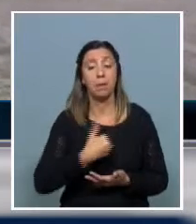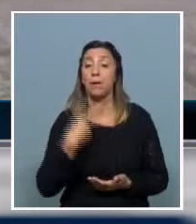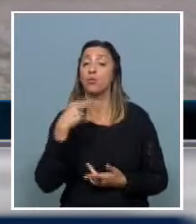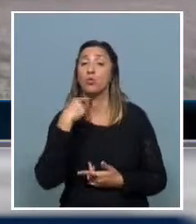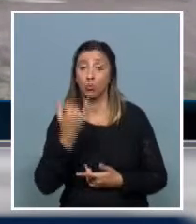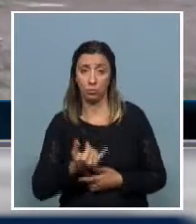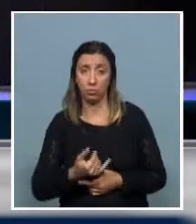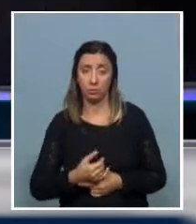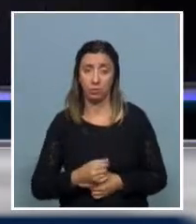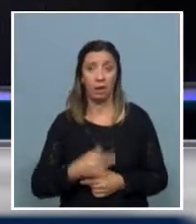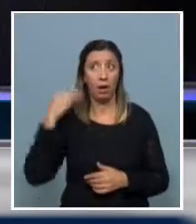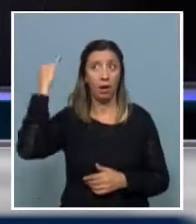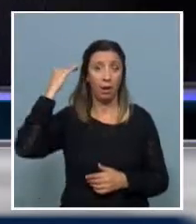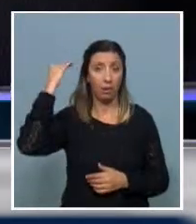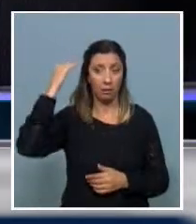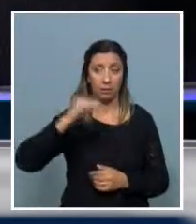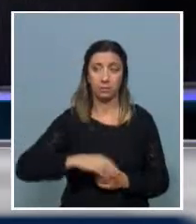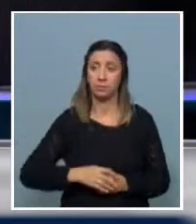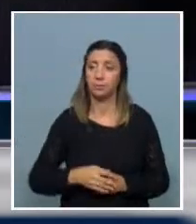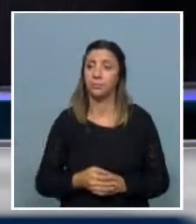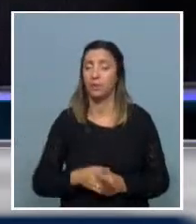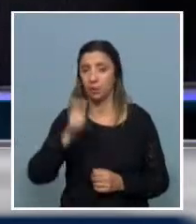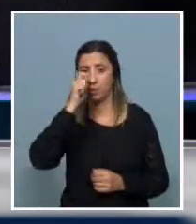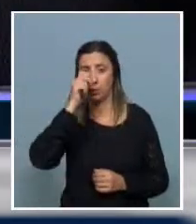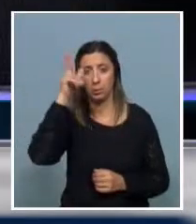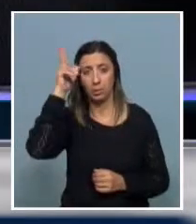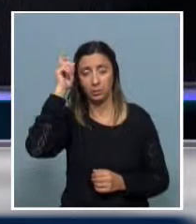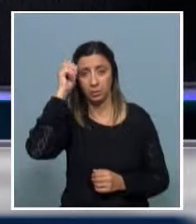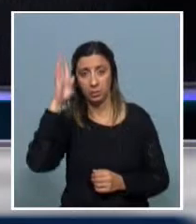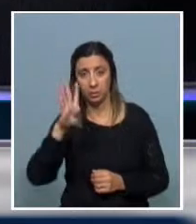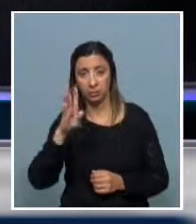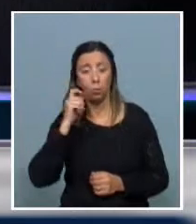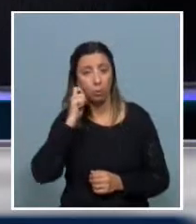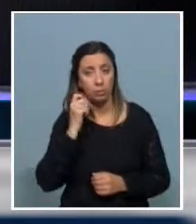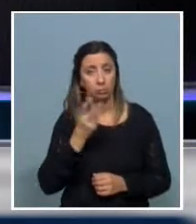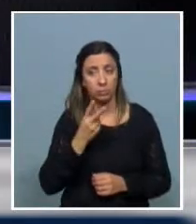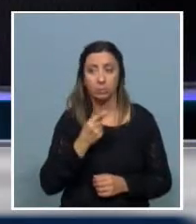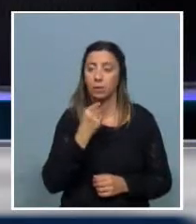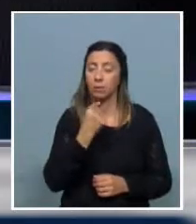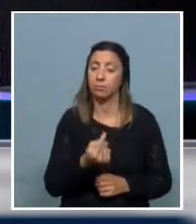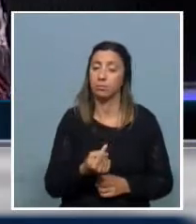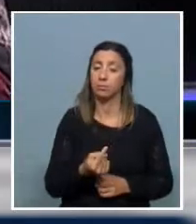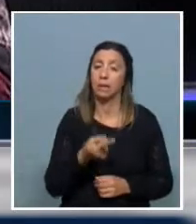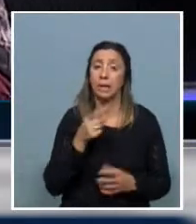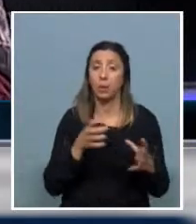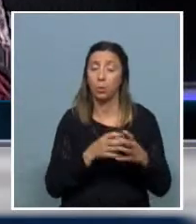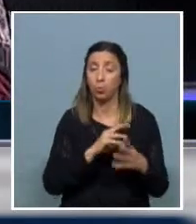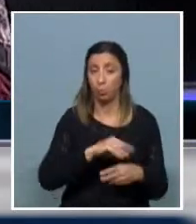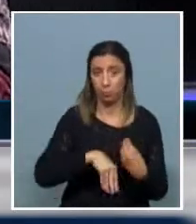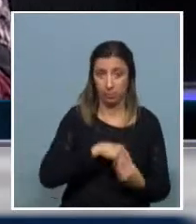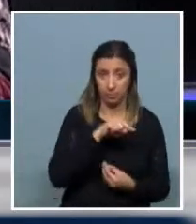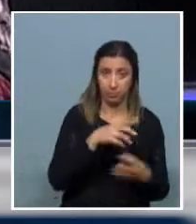dos hijos adultos, supongamos, le doy un ejemplo, 28 y 34 años. Y me dicen que es el grupo